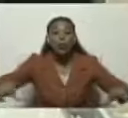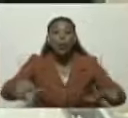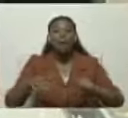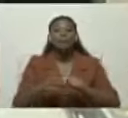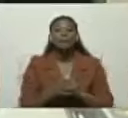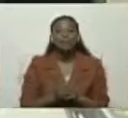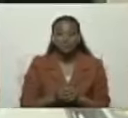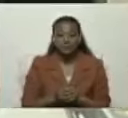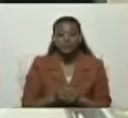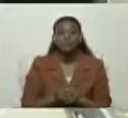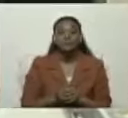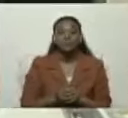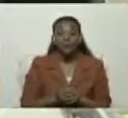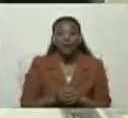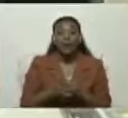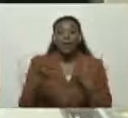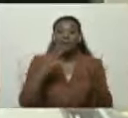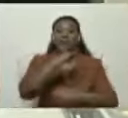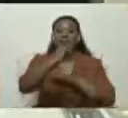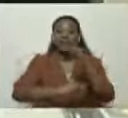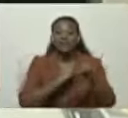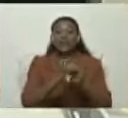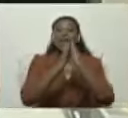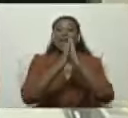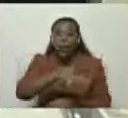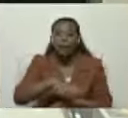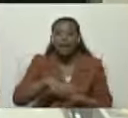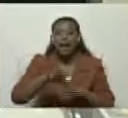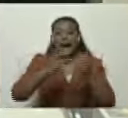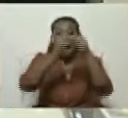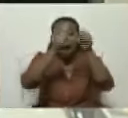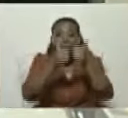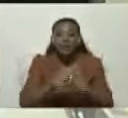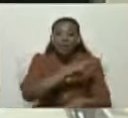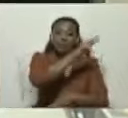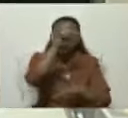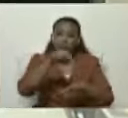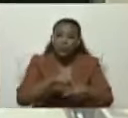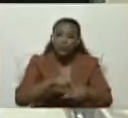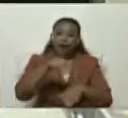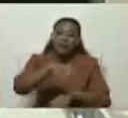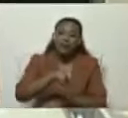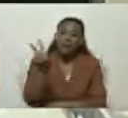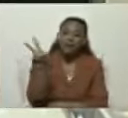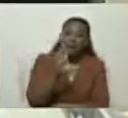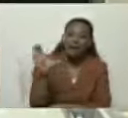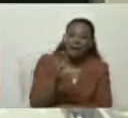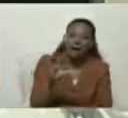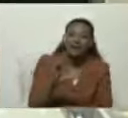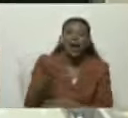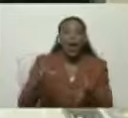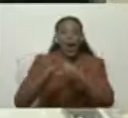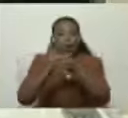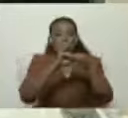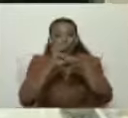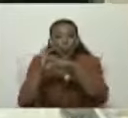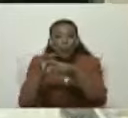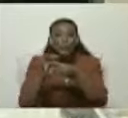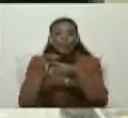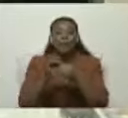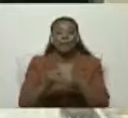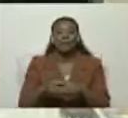declara inaugurada la Feria Internacional del Libro de Venezuela, Arte Nacional, con nuestros hermanos y hermanas